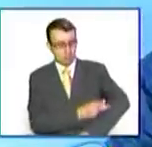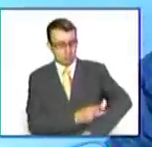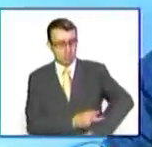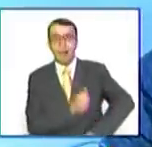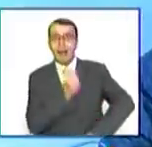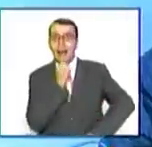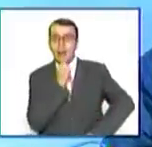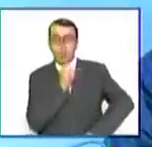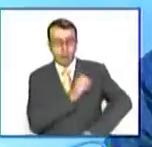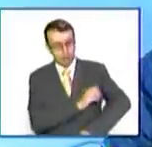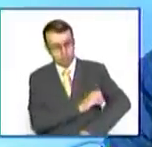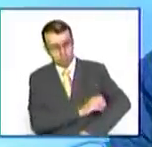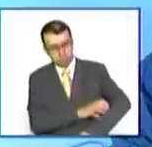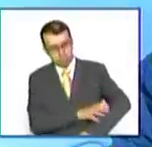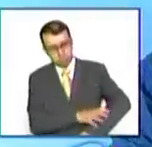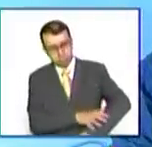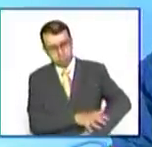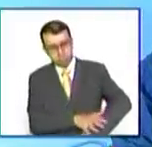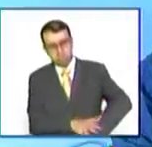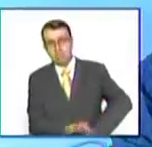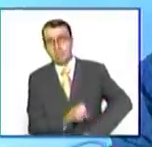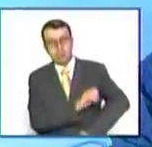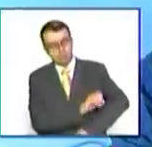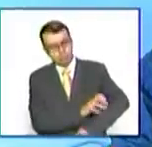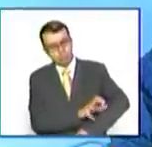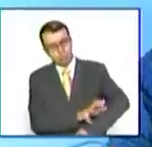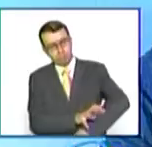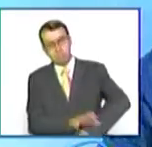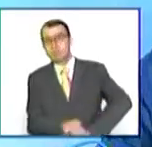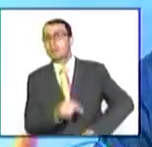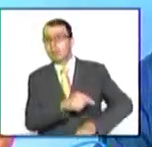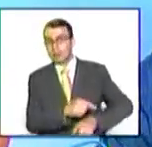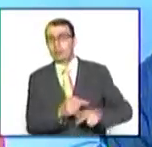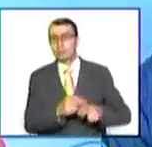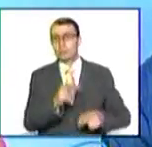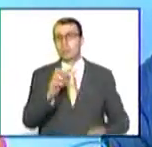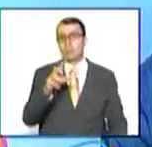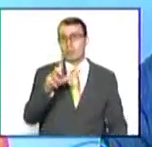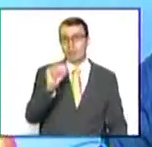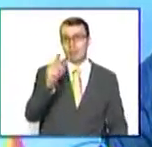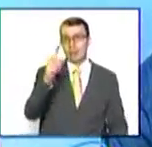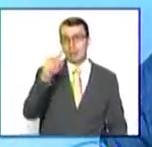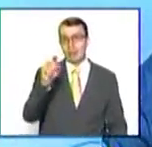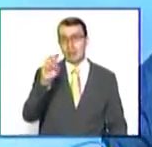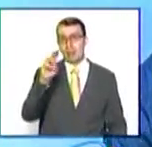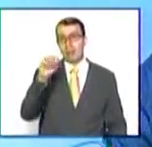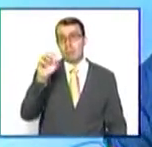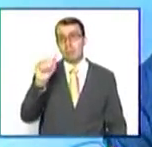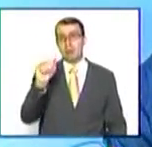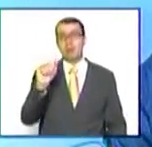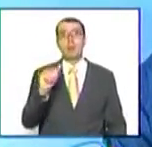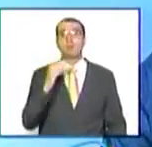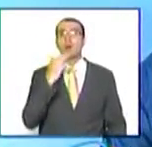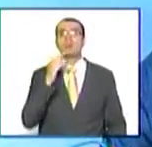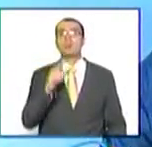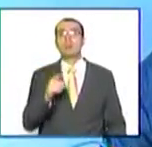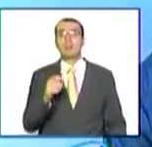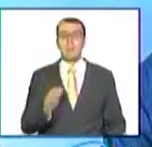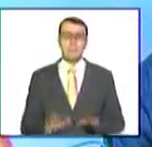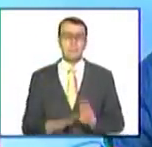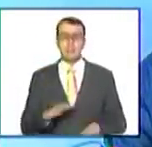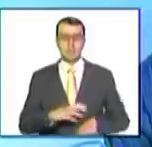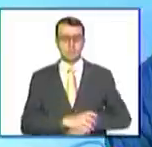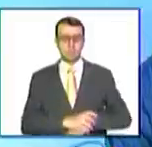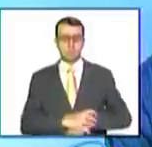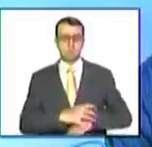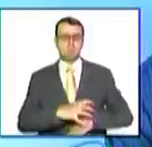agüita. Esa agüita es plasma. Y cuando ustedes se hinchan, ¿qué es que tengo hinchado los pies? Se hinchan